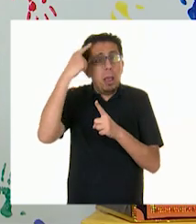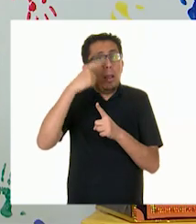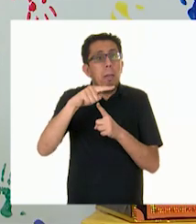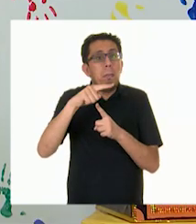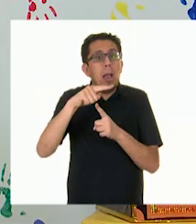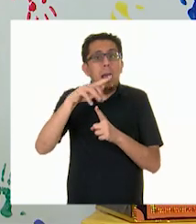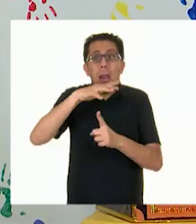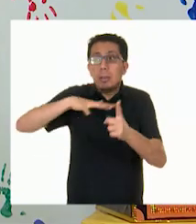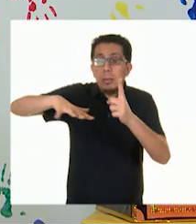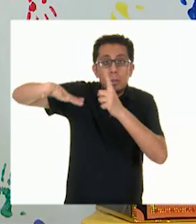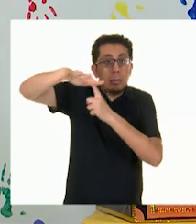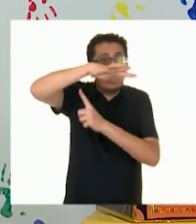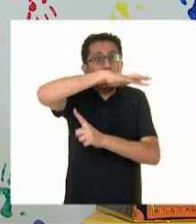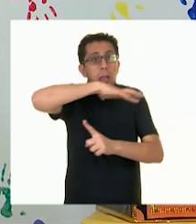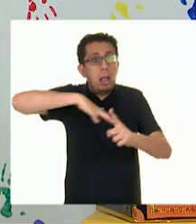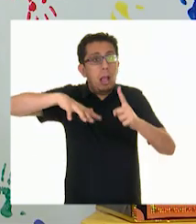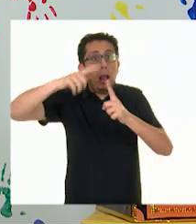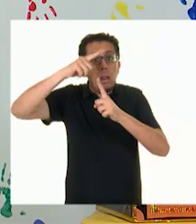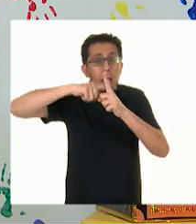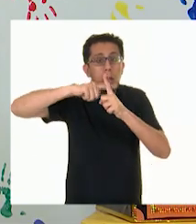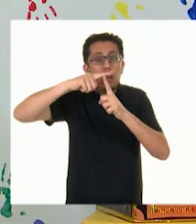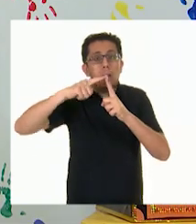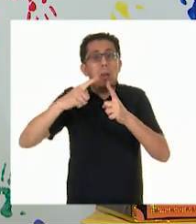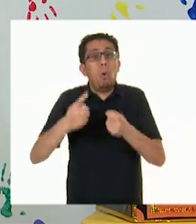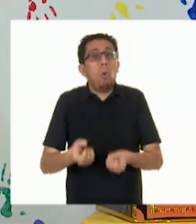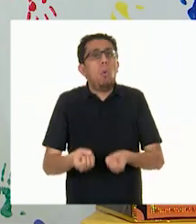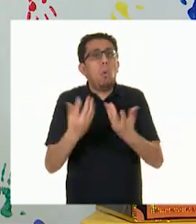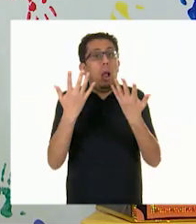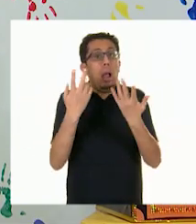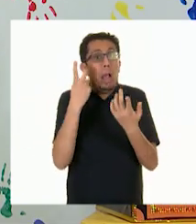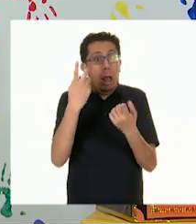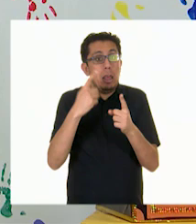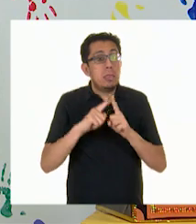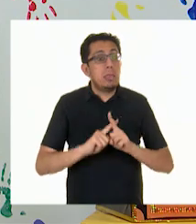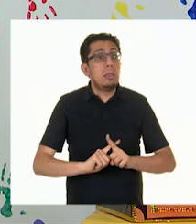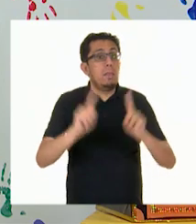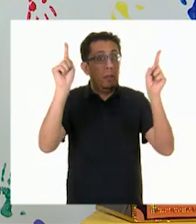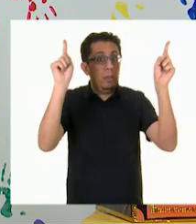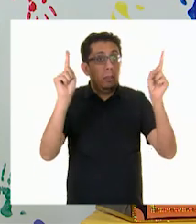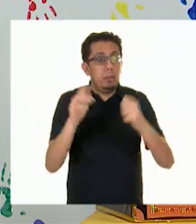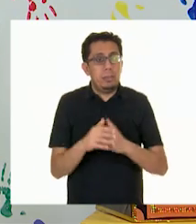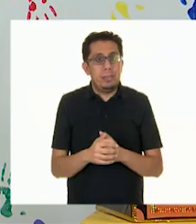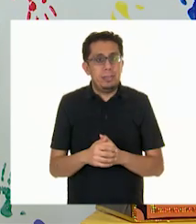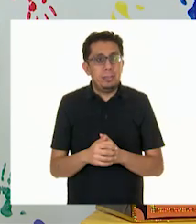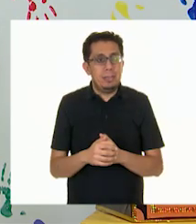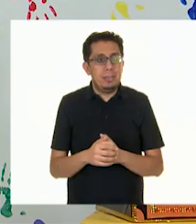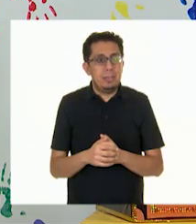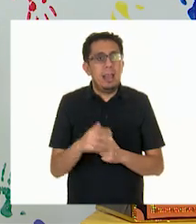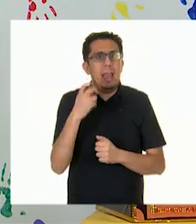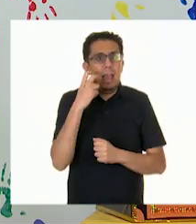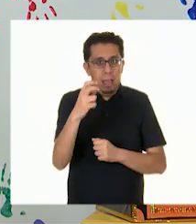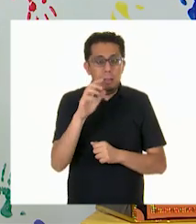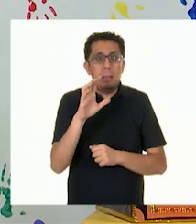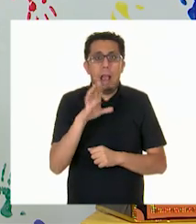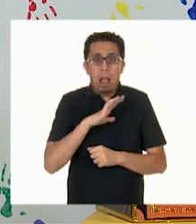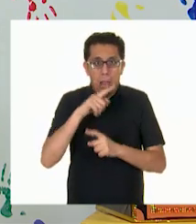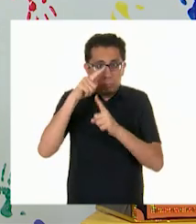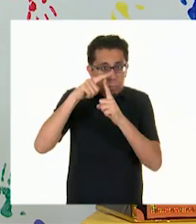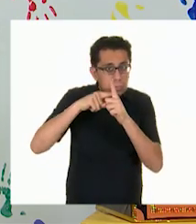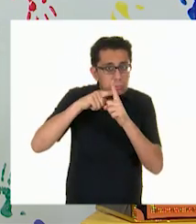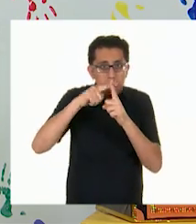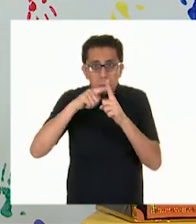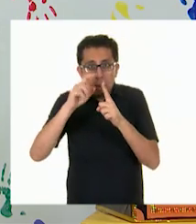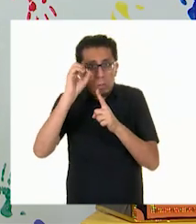temperatura ambiente y no es como el que hicimos. ¿No? No, eso te va a dar una medición exacta, porque para